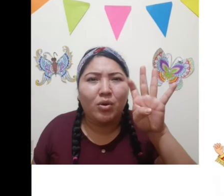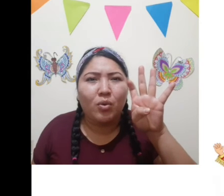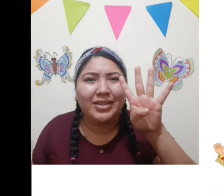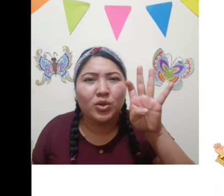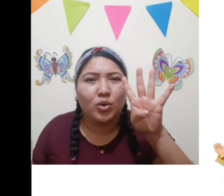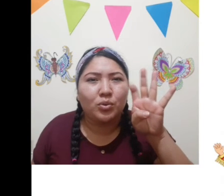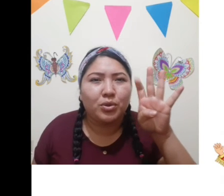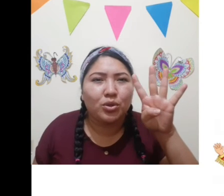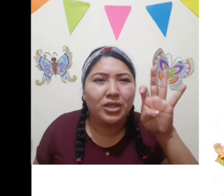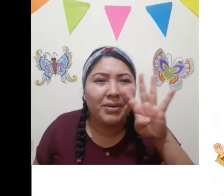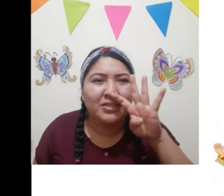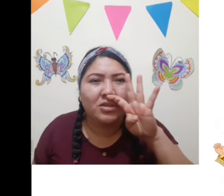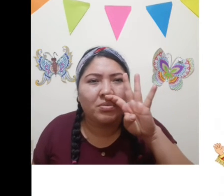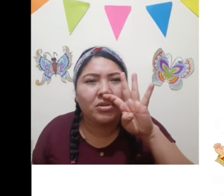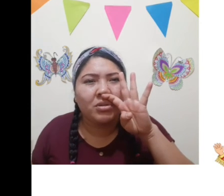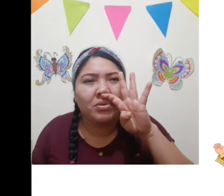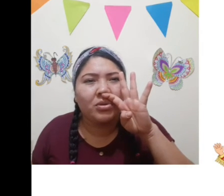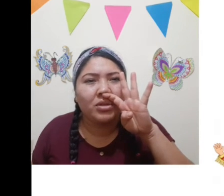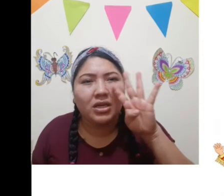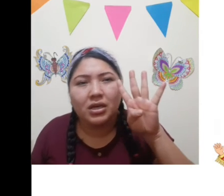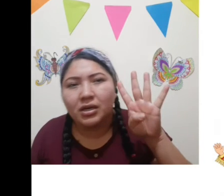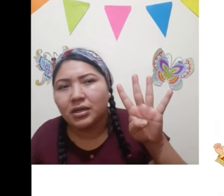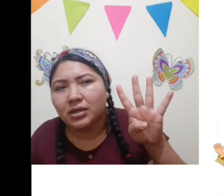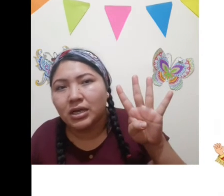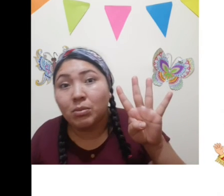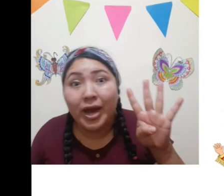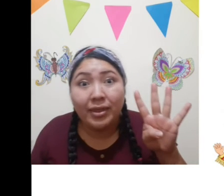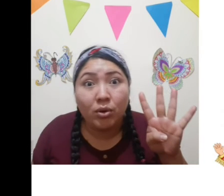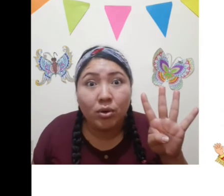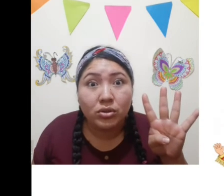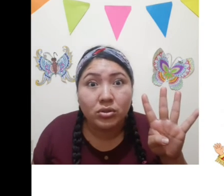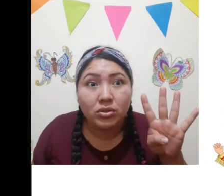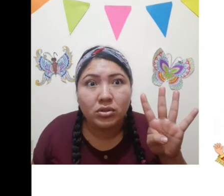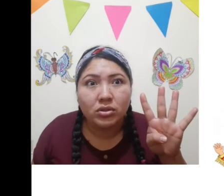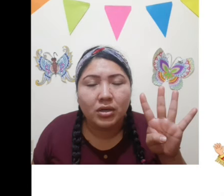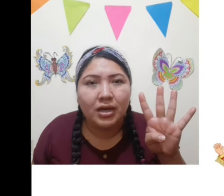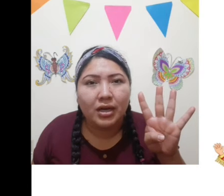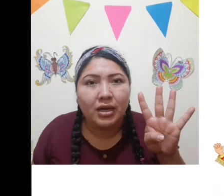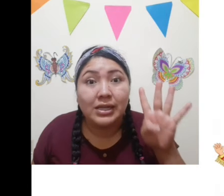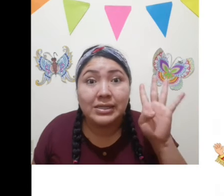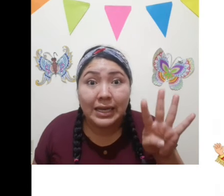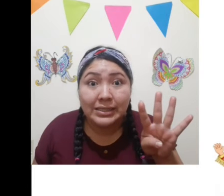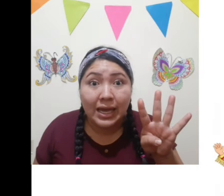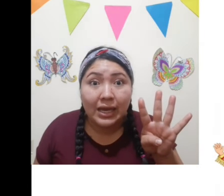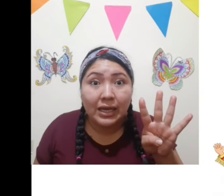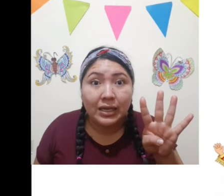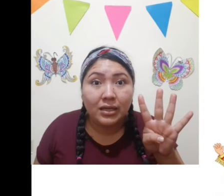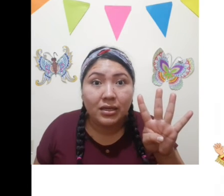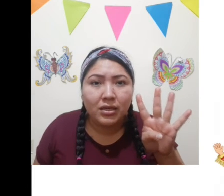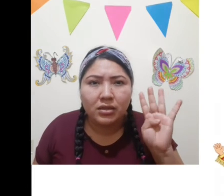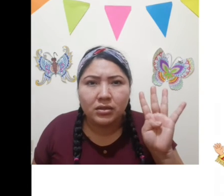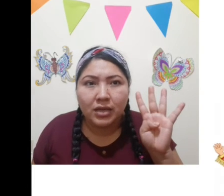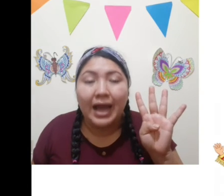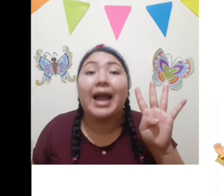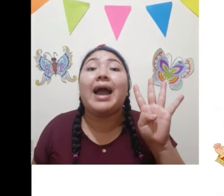eran cuatro por donde apareció por donde por donde el morado el celeste